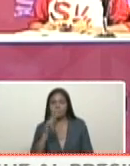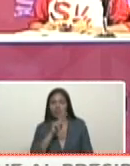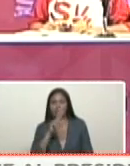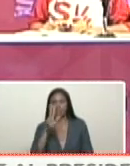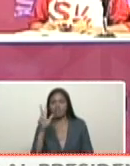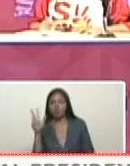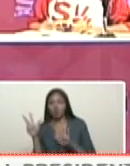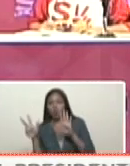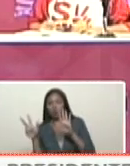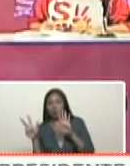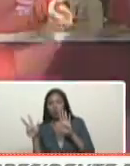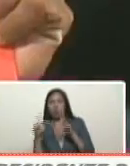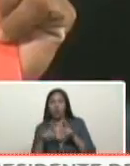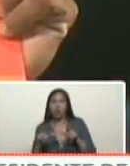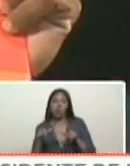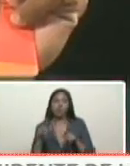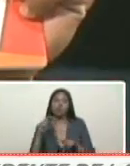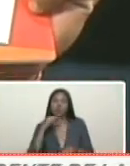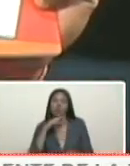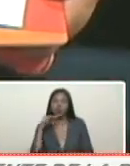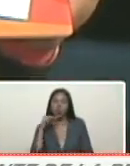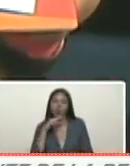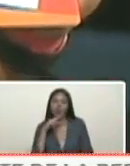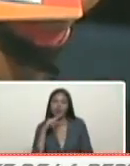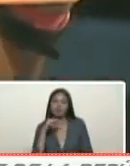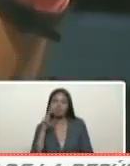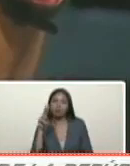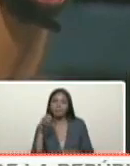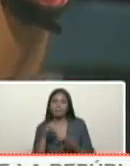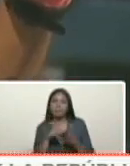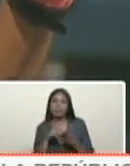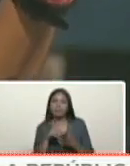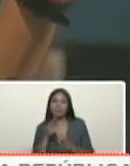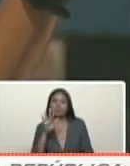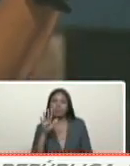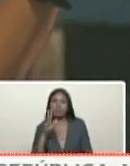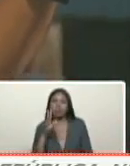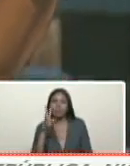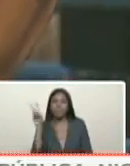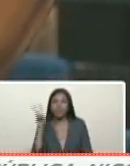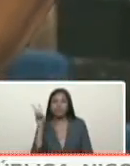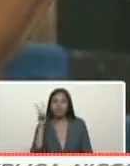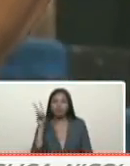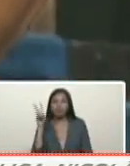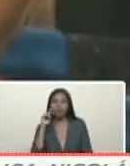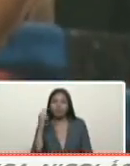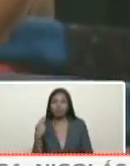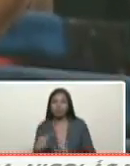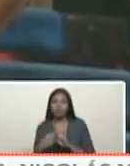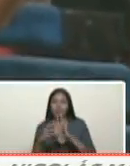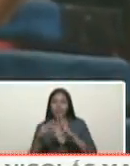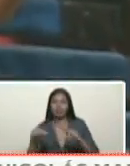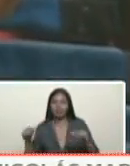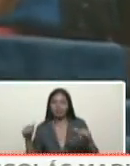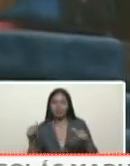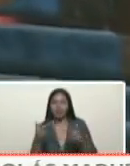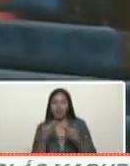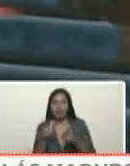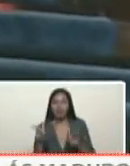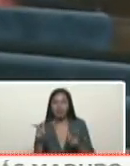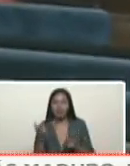28 de octubre de 2005, Venezuela fue declarada territorio libre